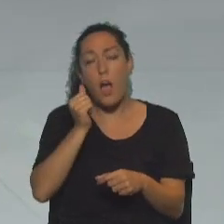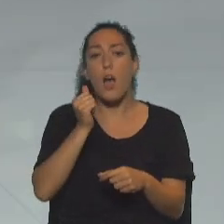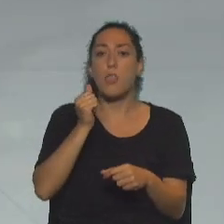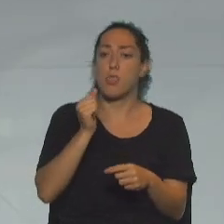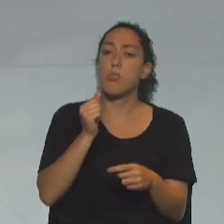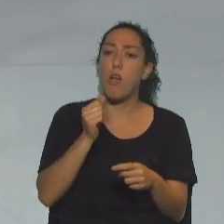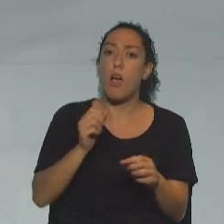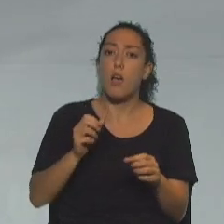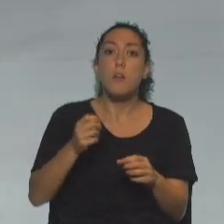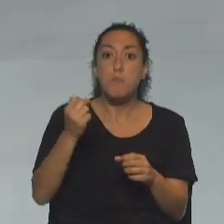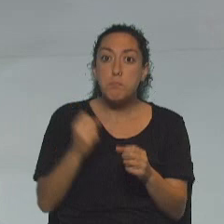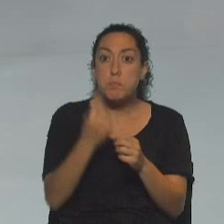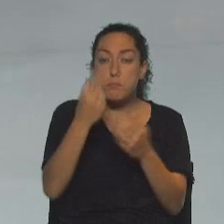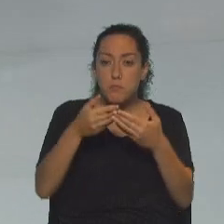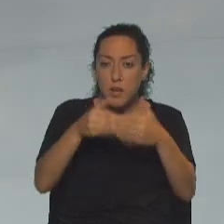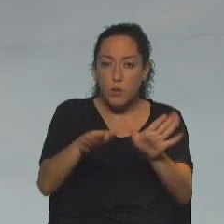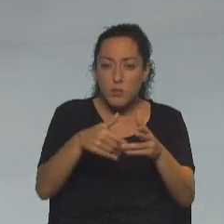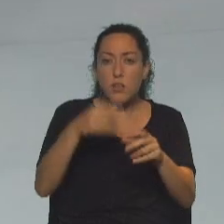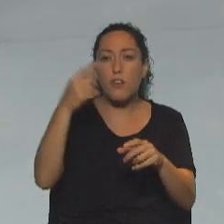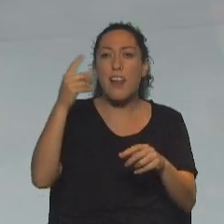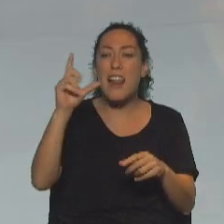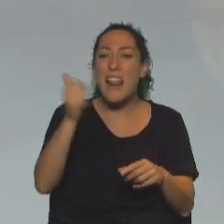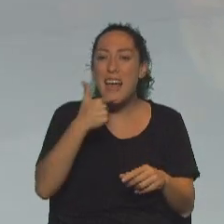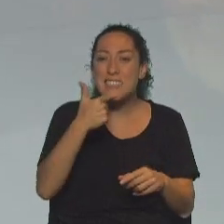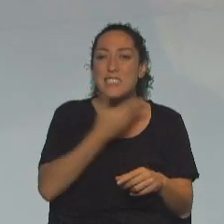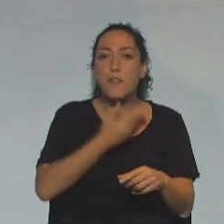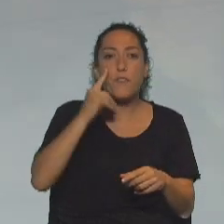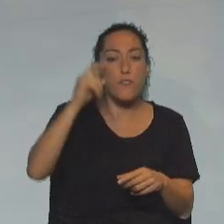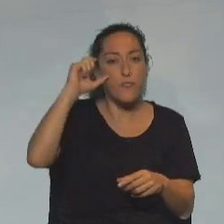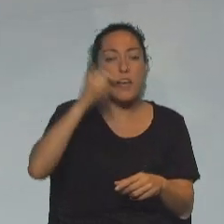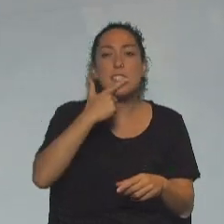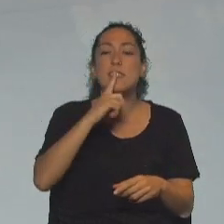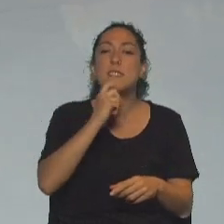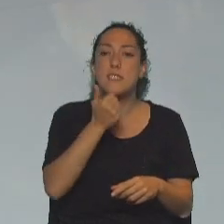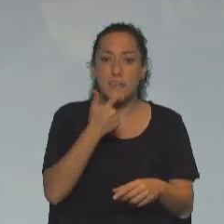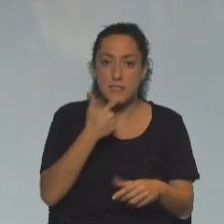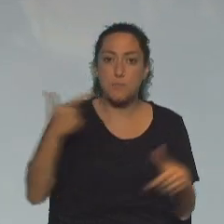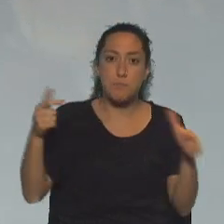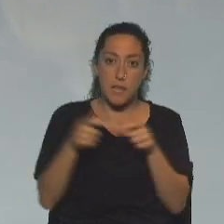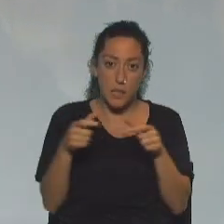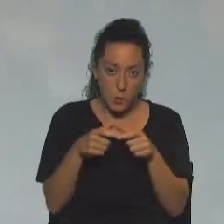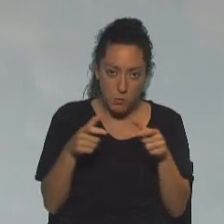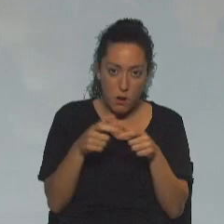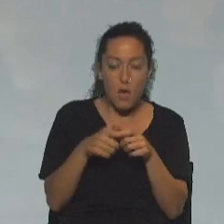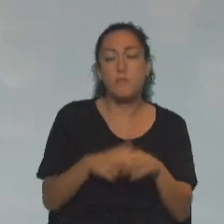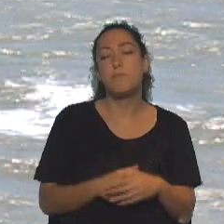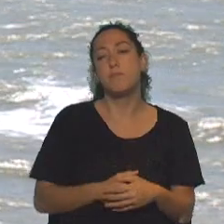el estreno de Las Fiestas, una película de Ignacio Roger. A propósito de esto, la información nos trae Camila